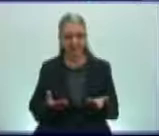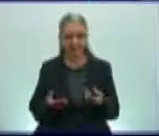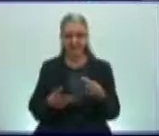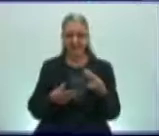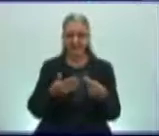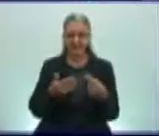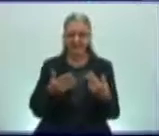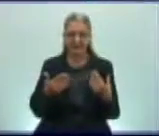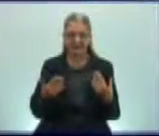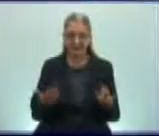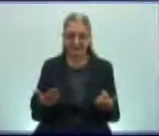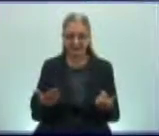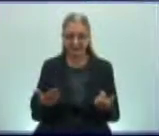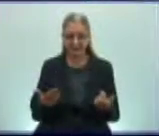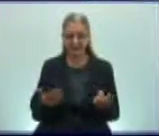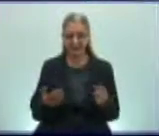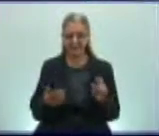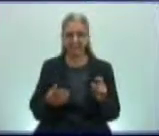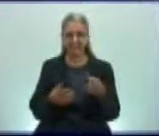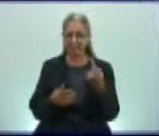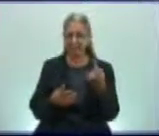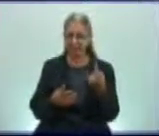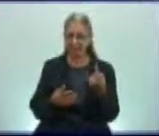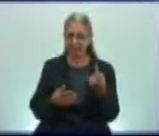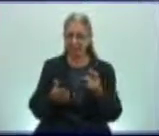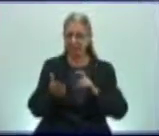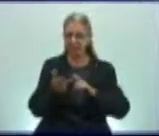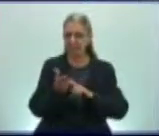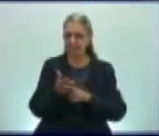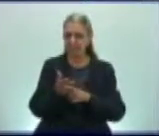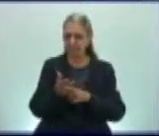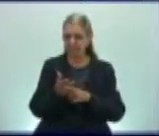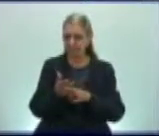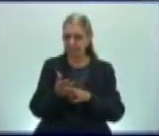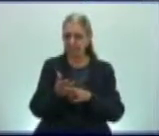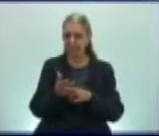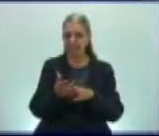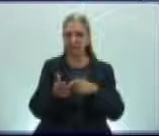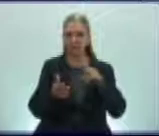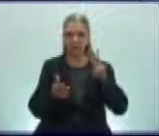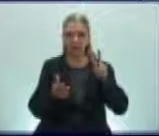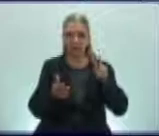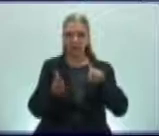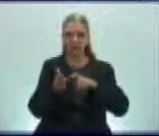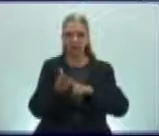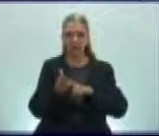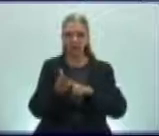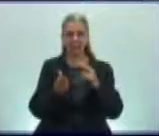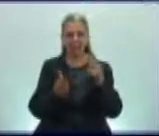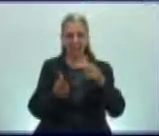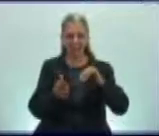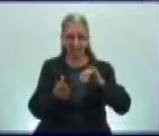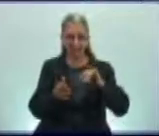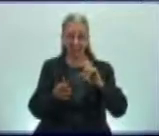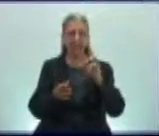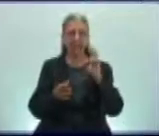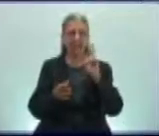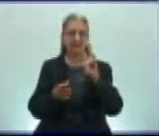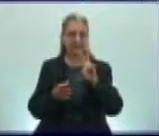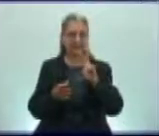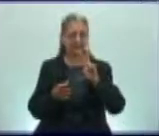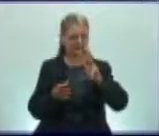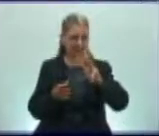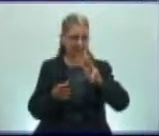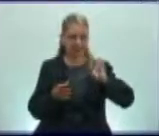Puedes efectuar el producto de 2 por 3,14 y luego el resultado de este producto transponerlo